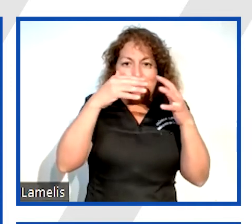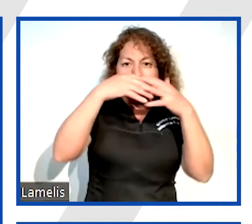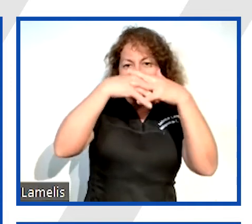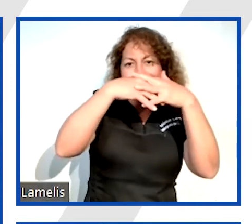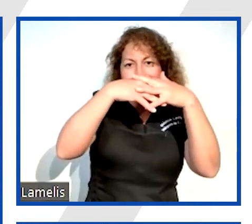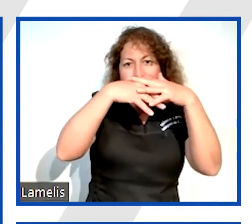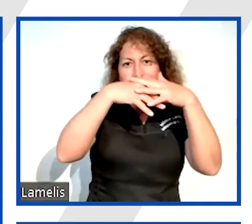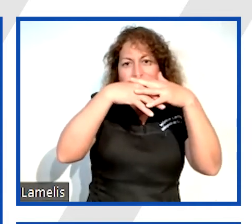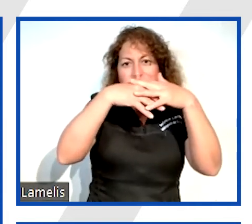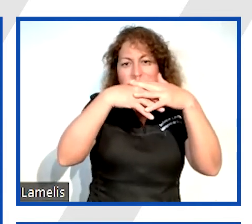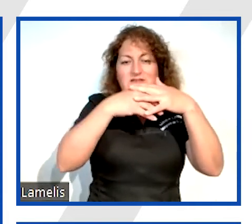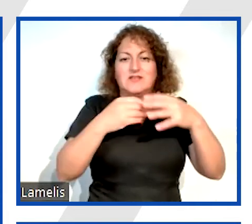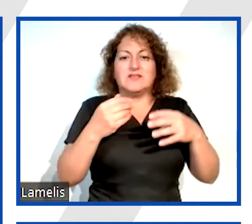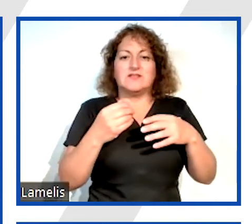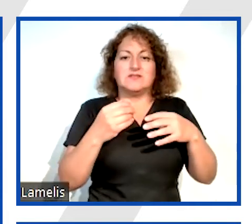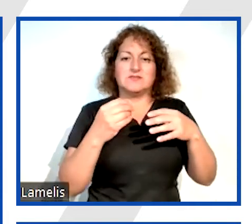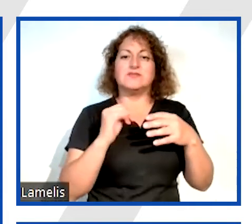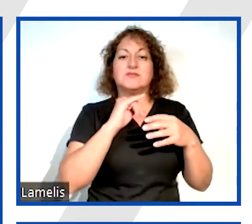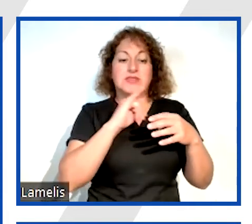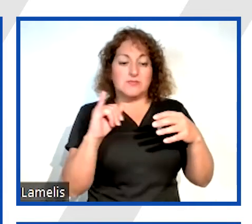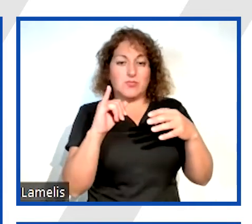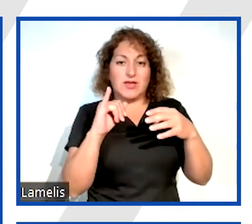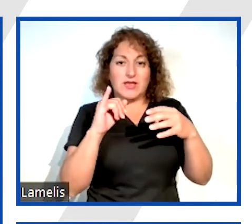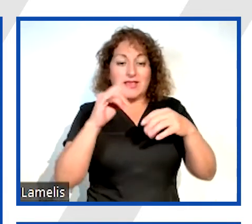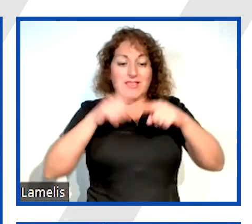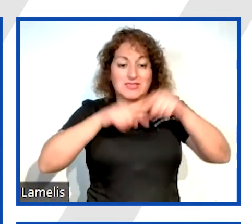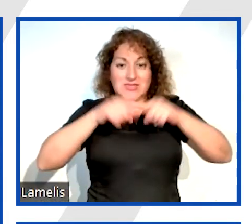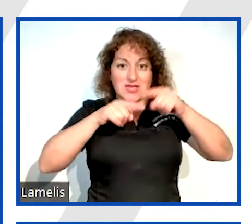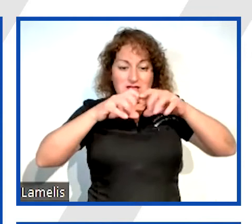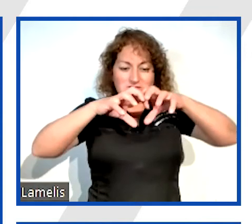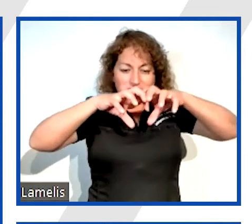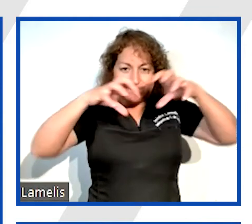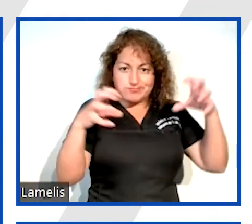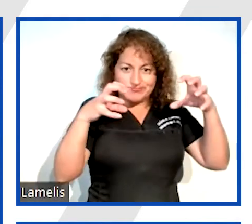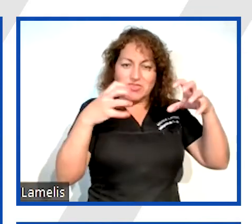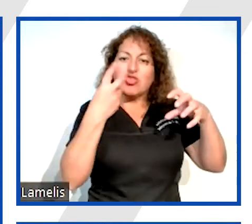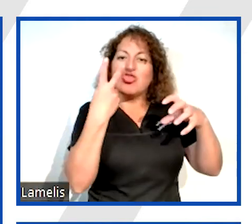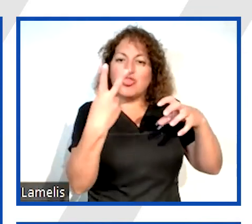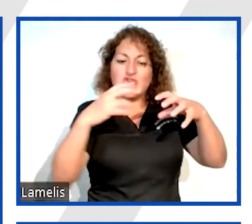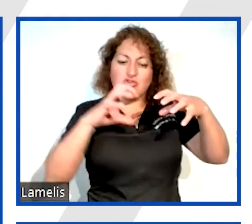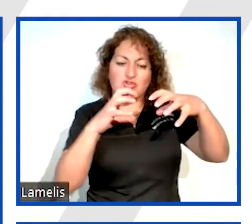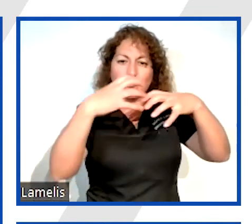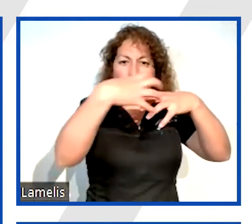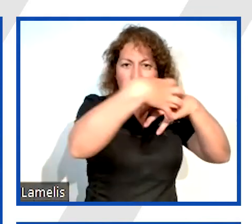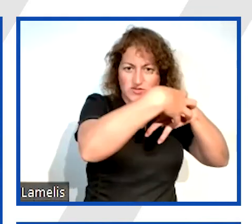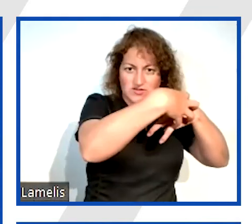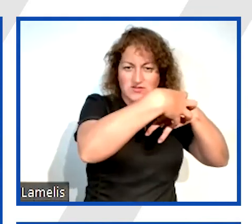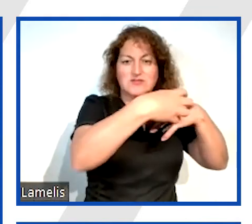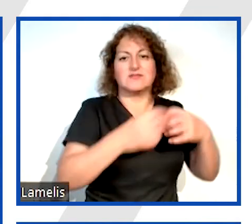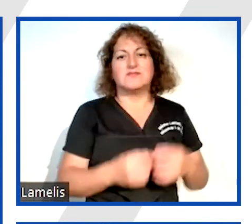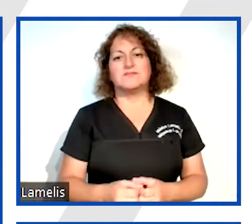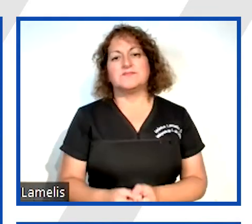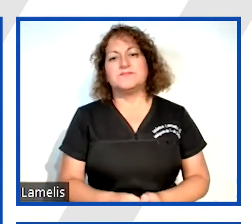continente que había en la tierra se decepcionará y pum se dividiera se concede bien en ese vídeo del componente y eso el continente y eso va a ser